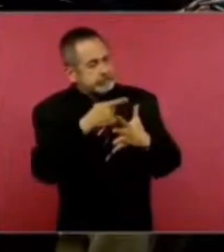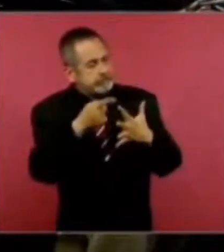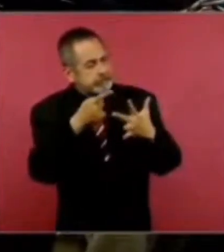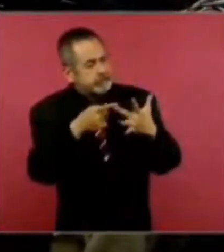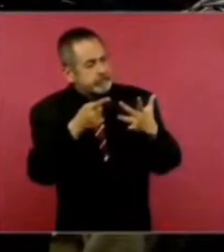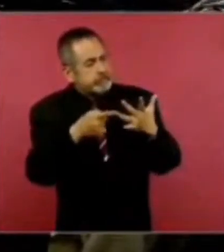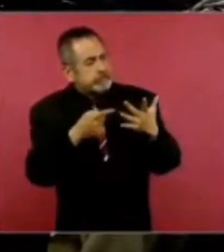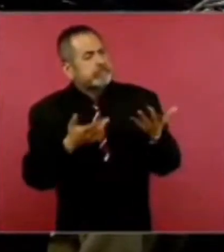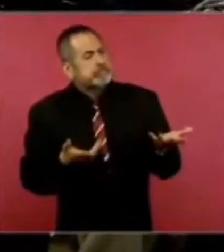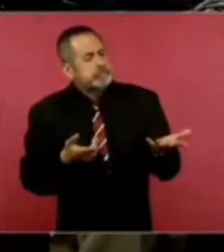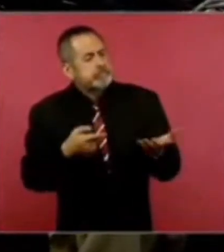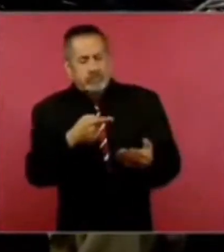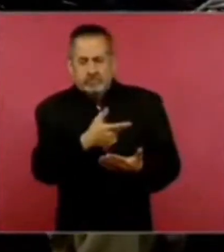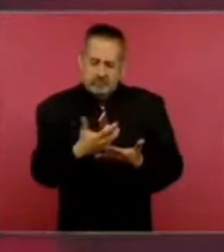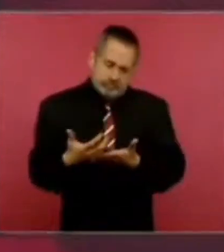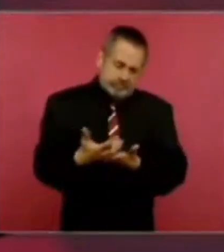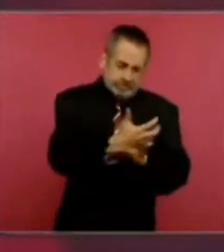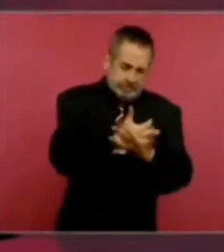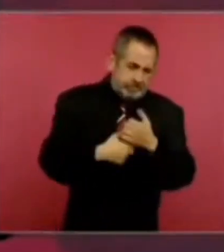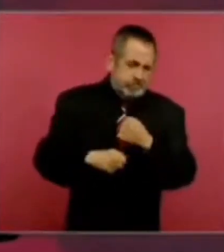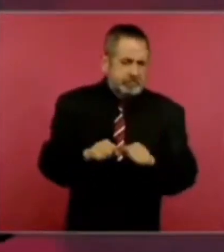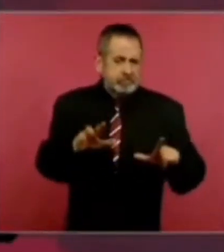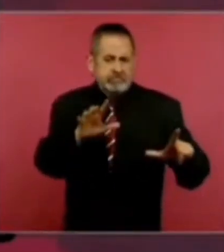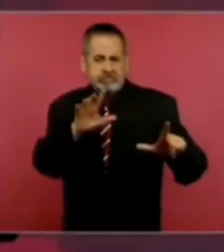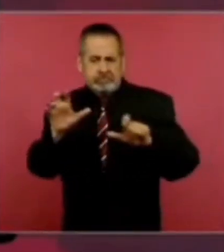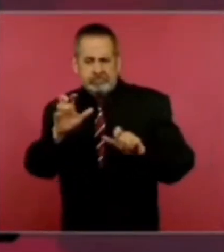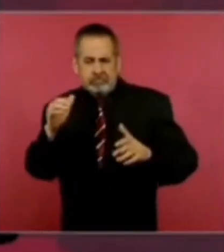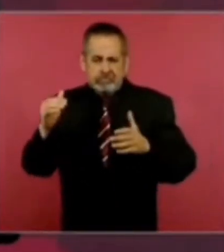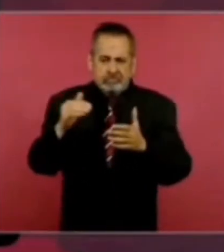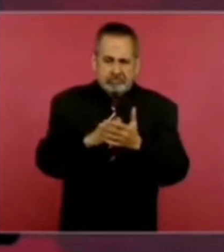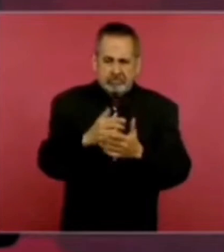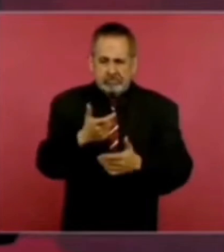¿Por qué ganan 700,000 pesos